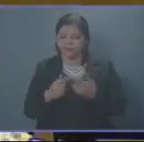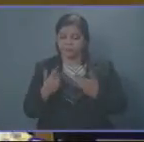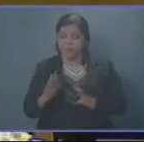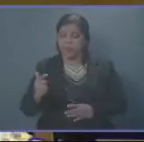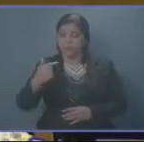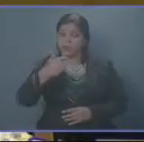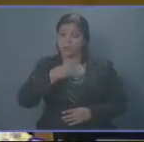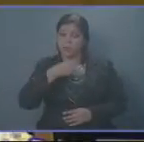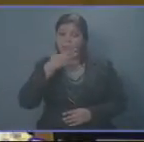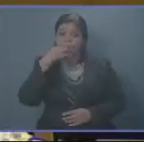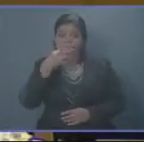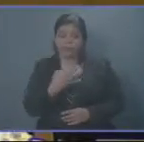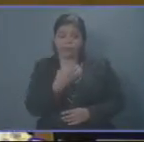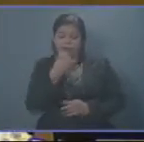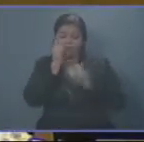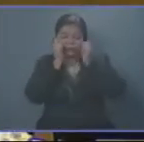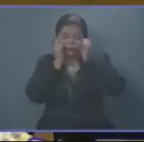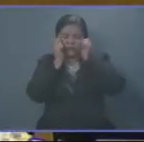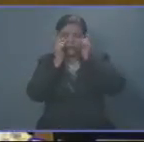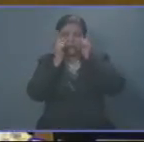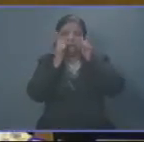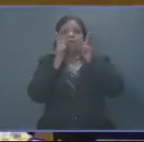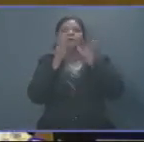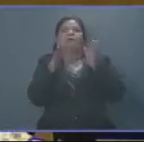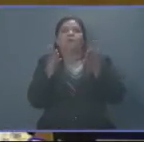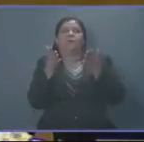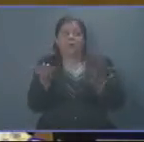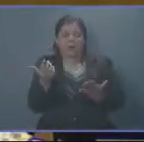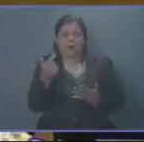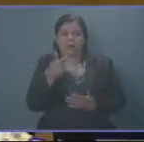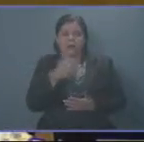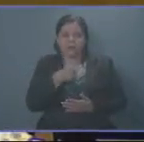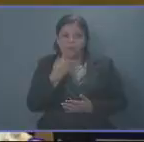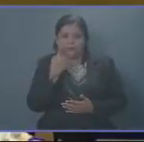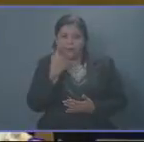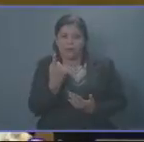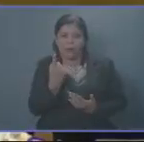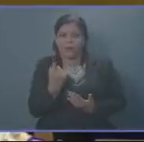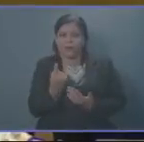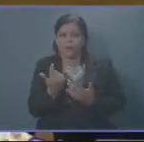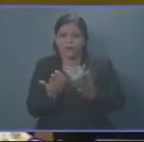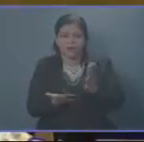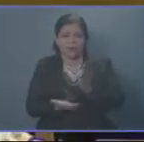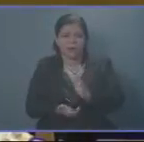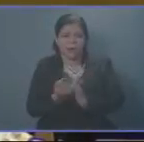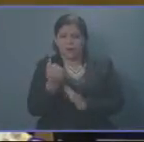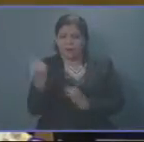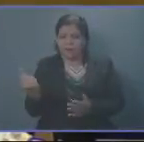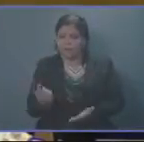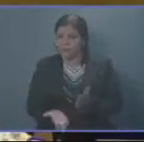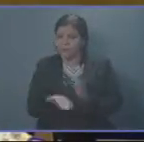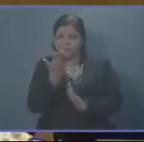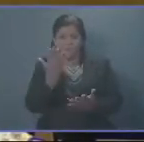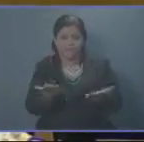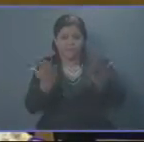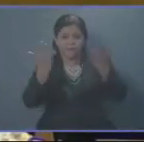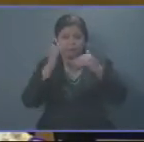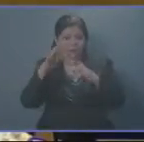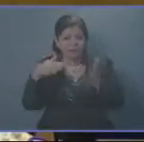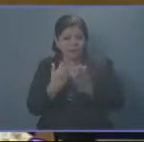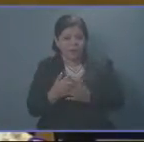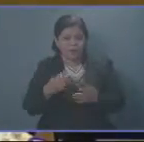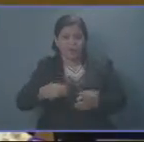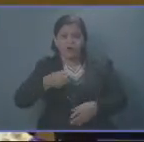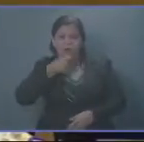yo quedé muy impresionado porque estaba, yo diría, lo más connotado del periodismo nacional. Felicidades para